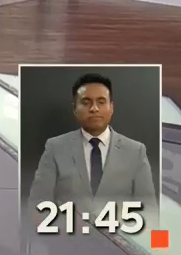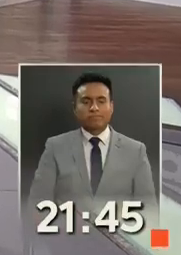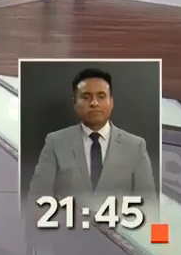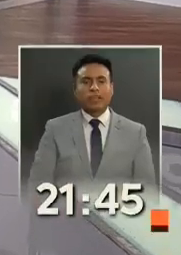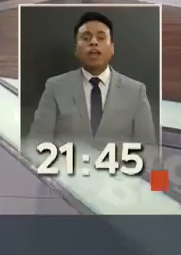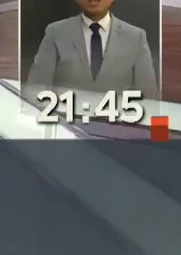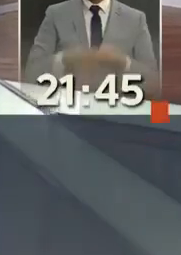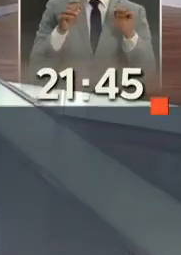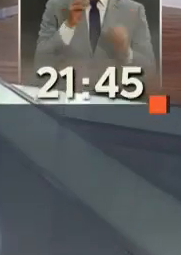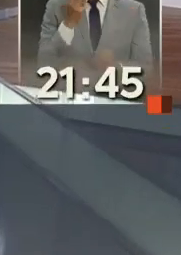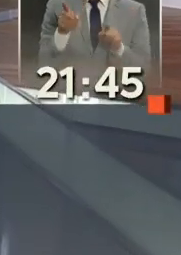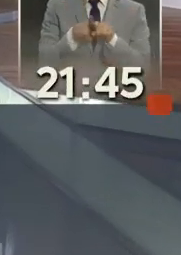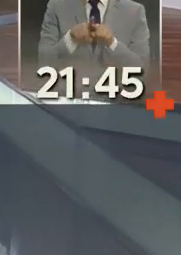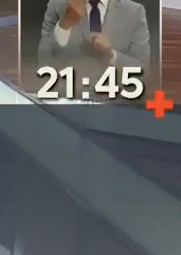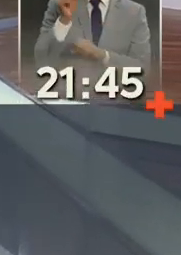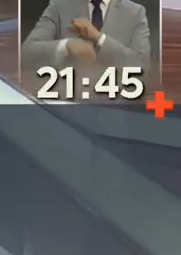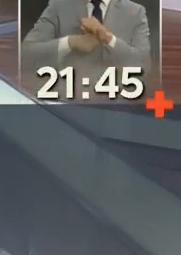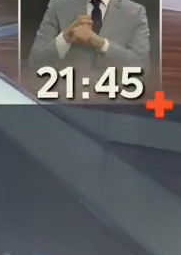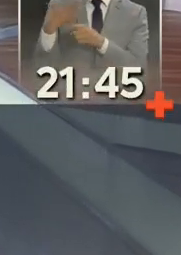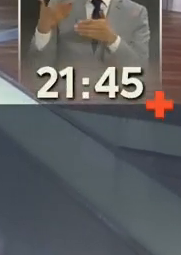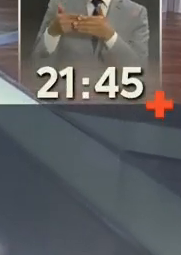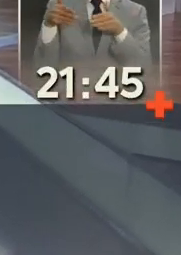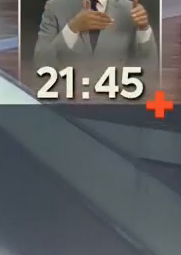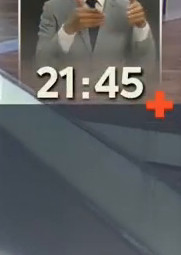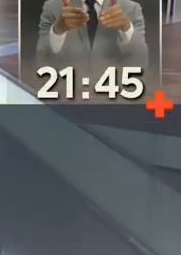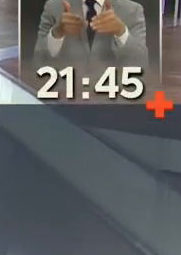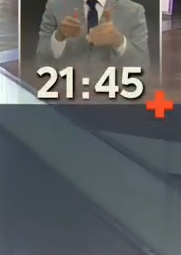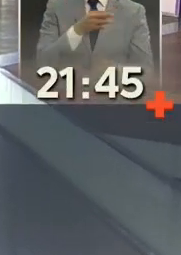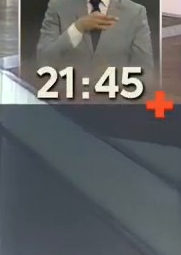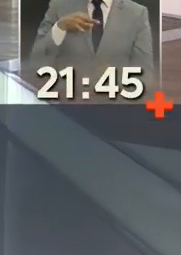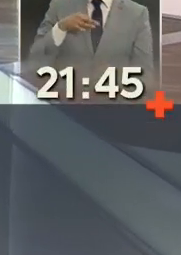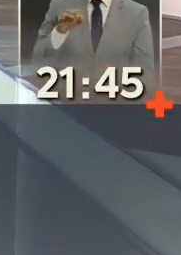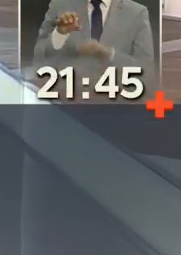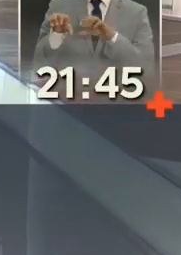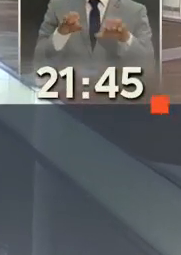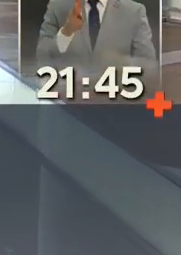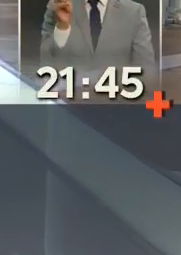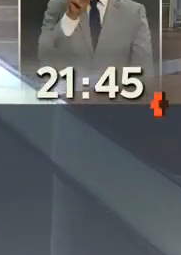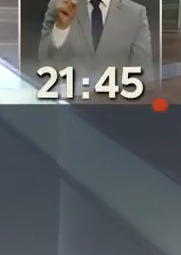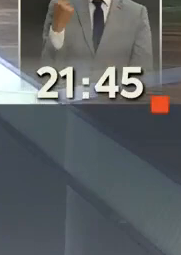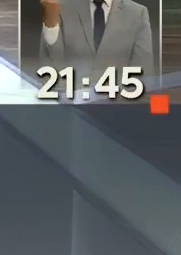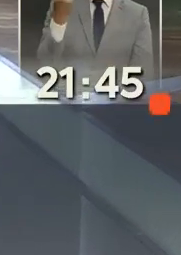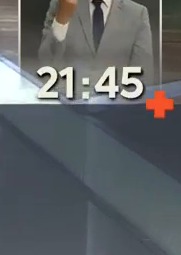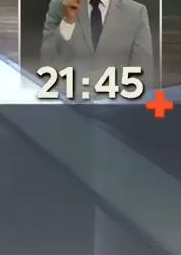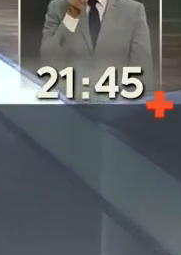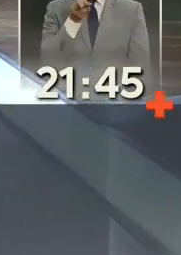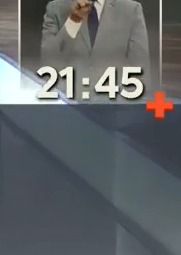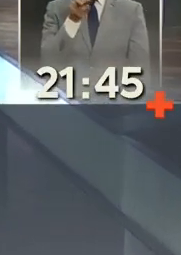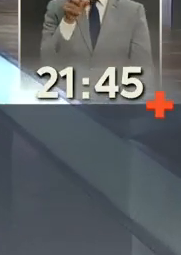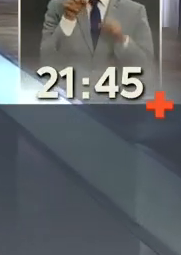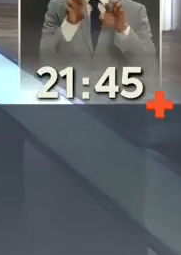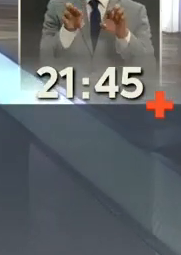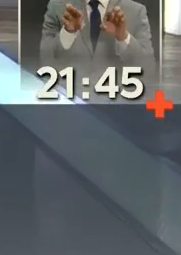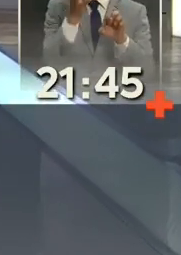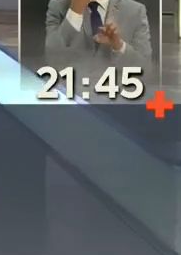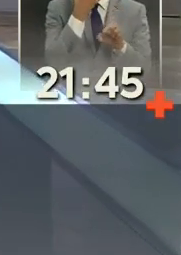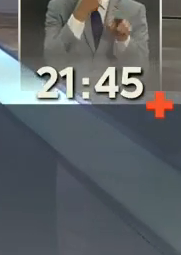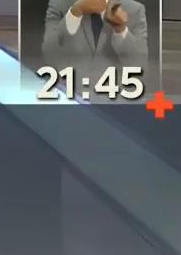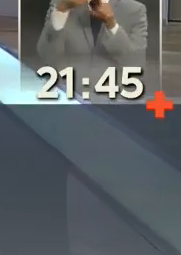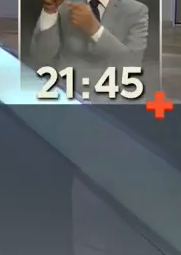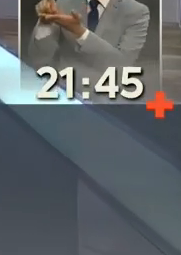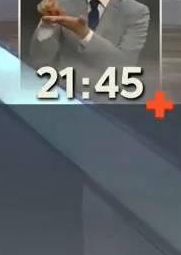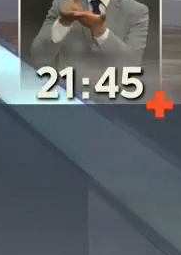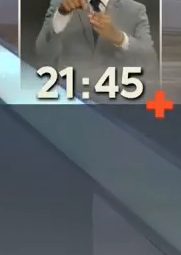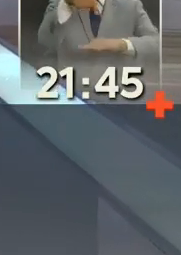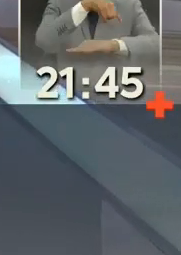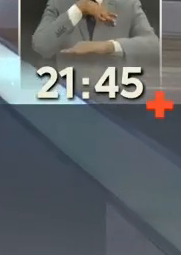Cumplen 20 años de las rutas patrimoniales del Ministerio de Bienes Nacionales. Una oportunidad para conocer hermosos lugares de nuestro país. Por